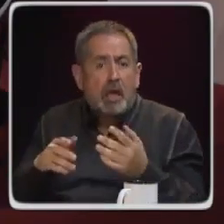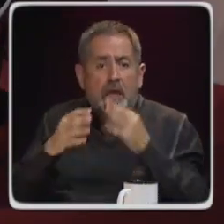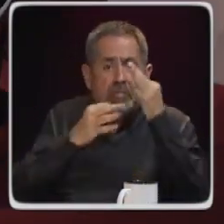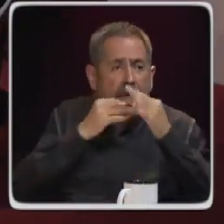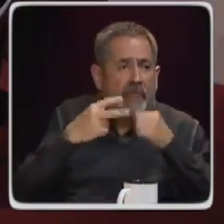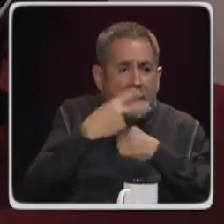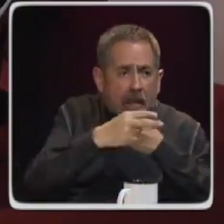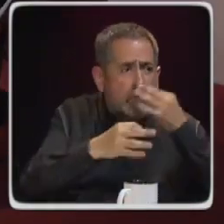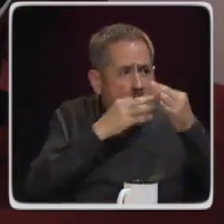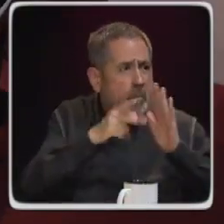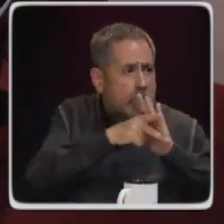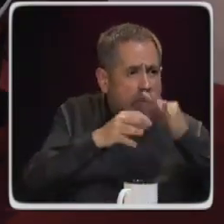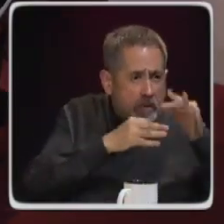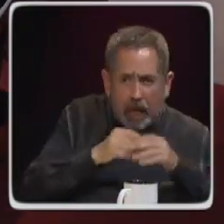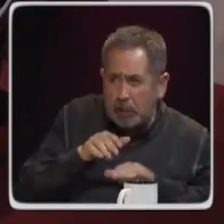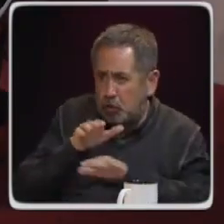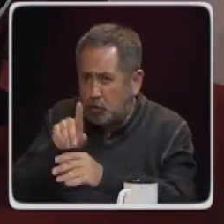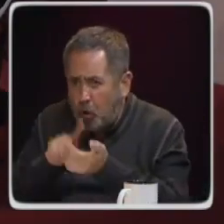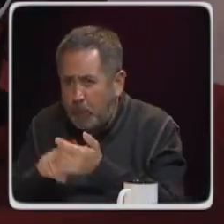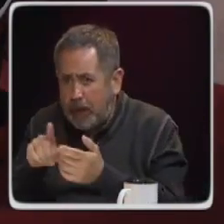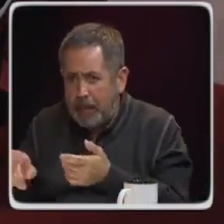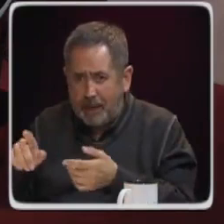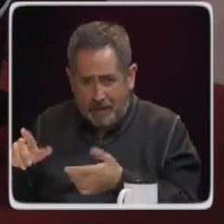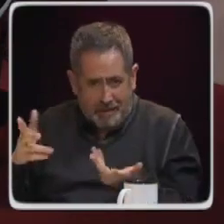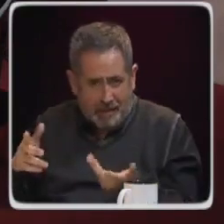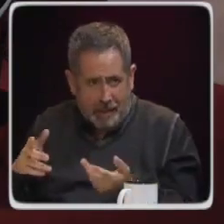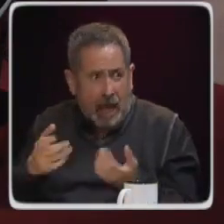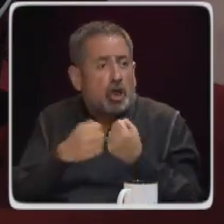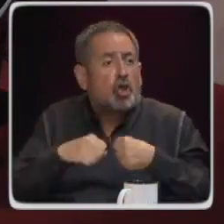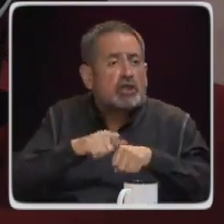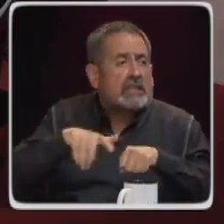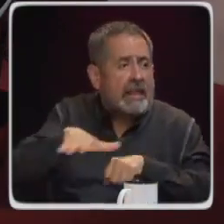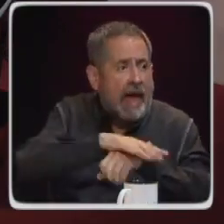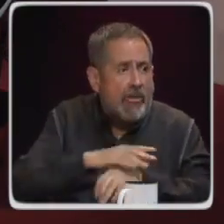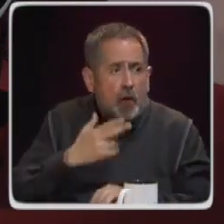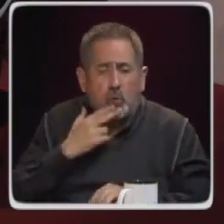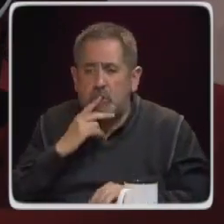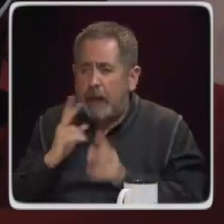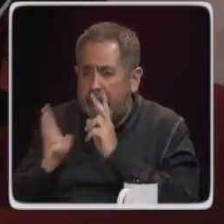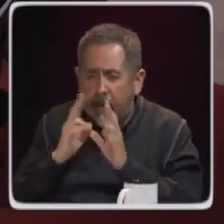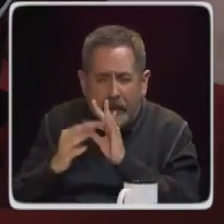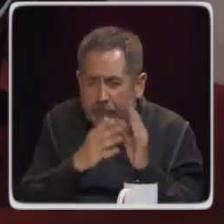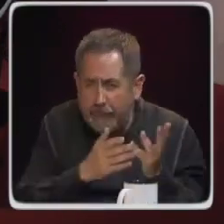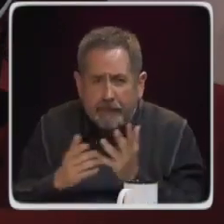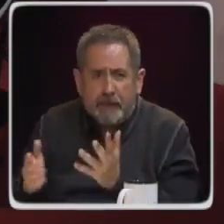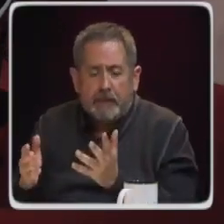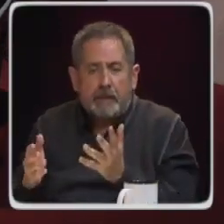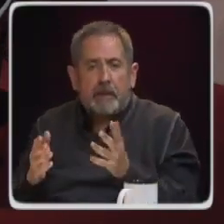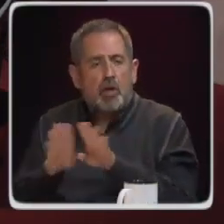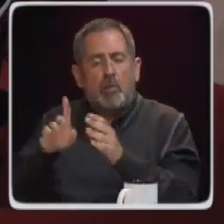que tiene que ver con leyes estrictamente? Y ahora platicamos de otras áreas, ¿no?